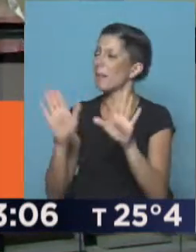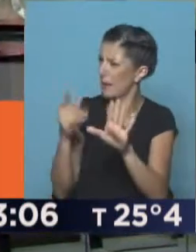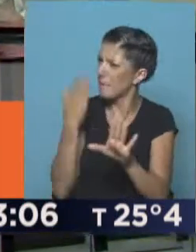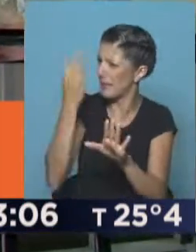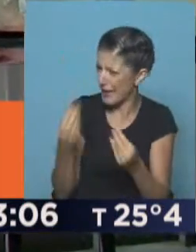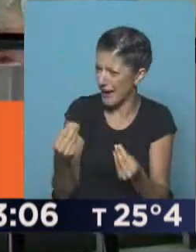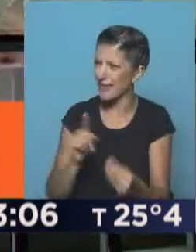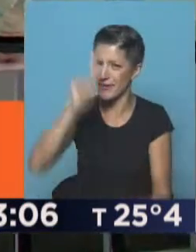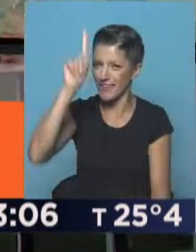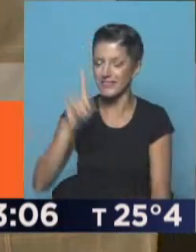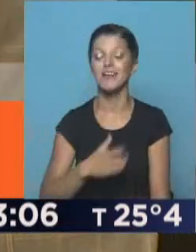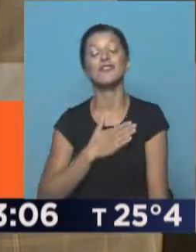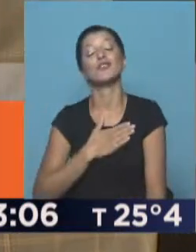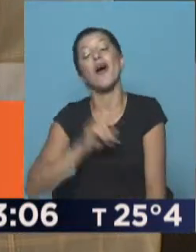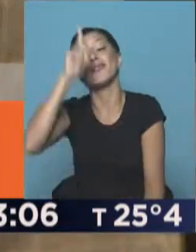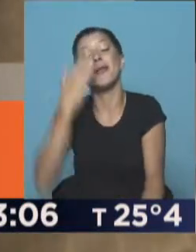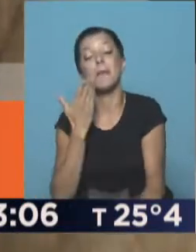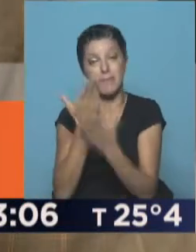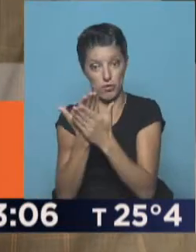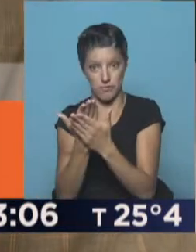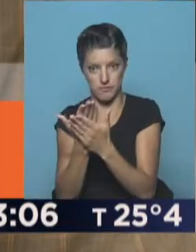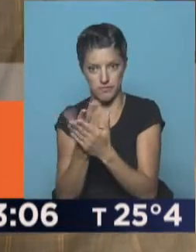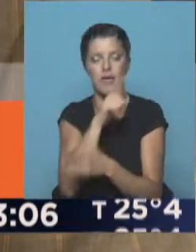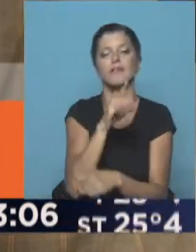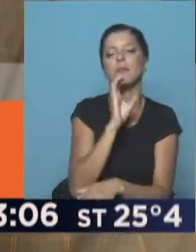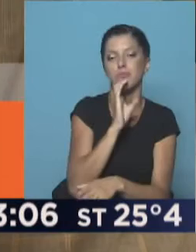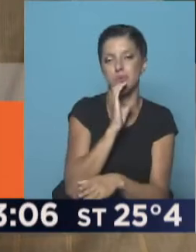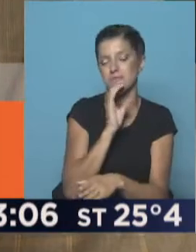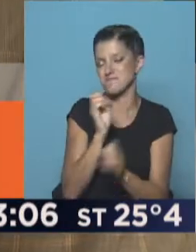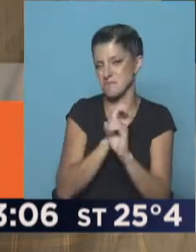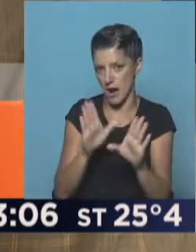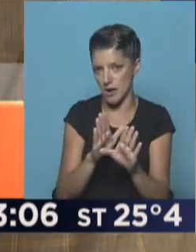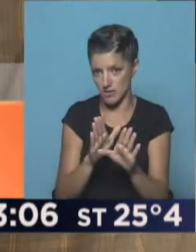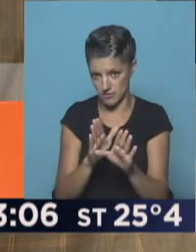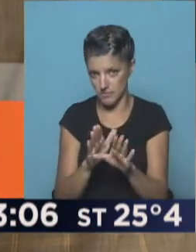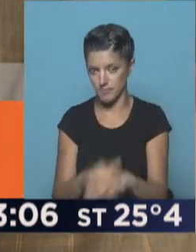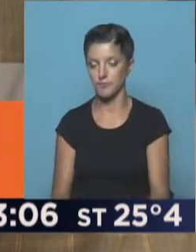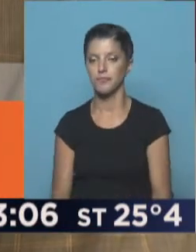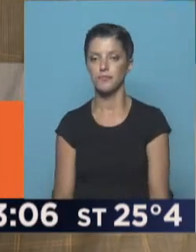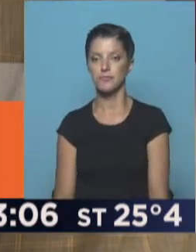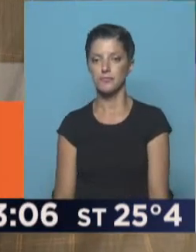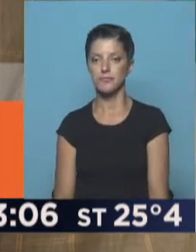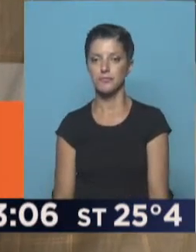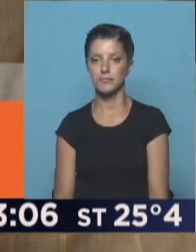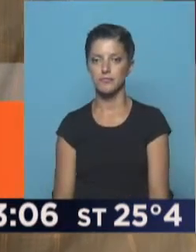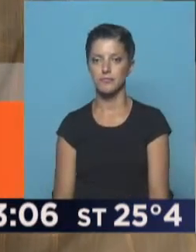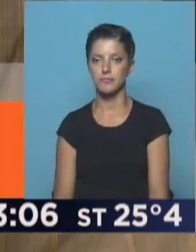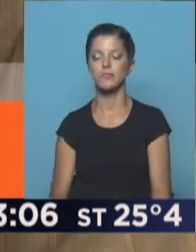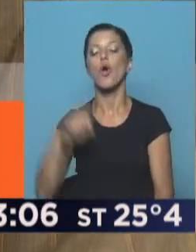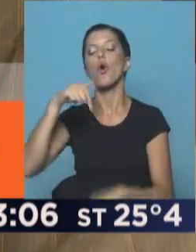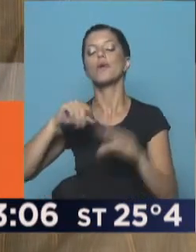ver. El ruego es que las bravuconadas te llevan por mal camino. Claro. O sea, venimos en un mundo en el cual